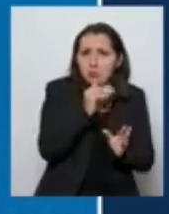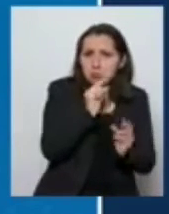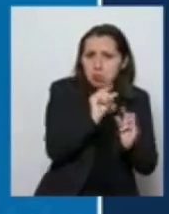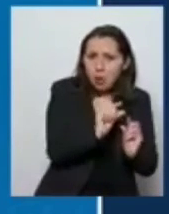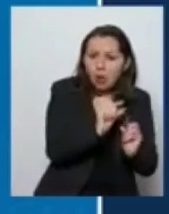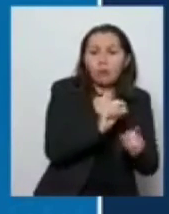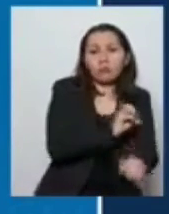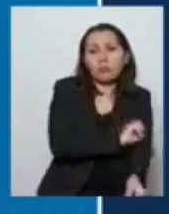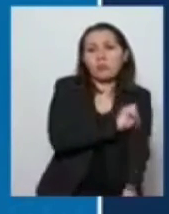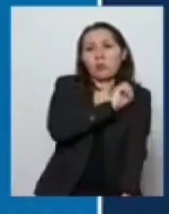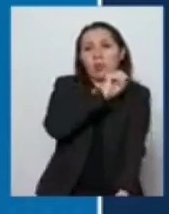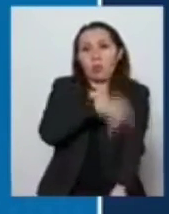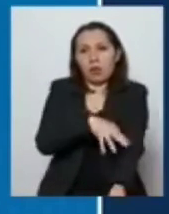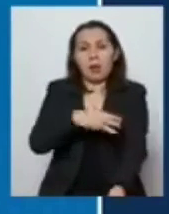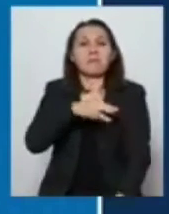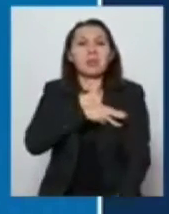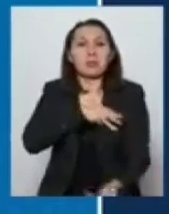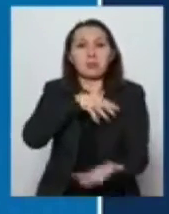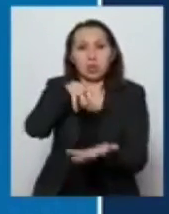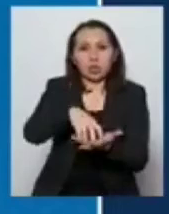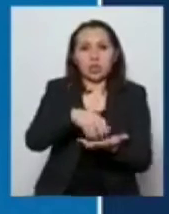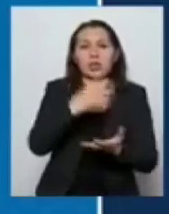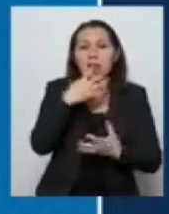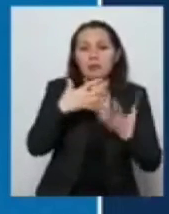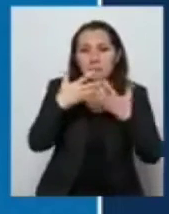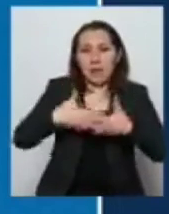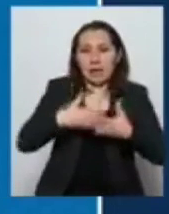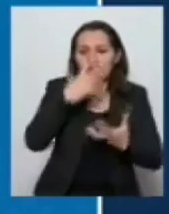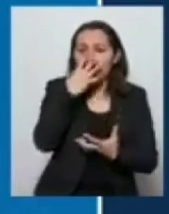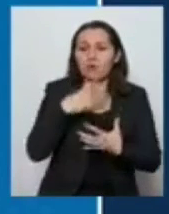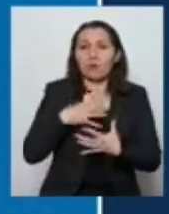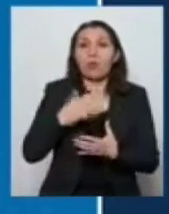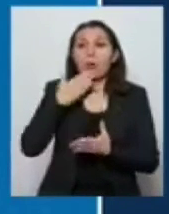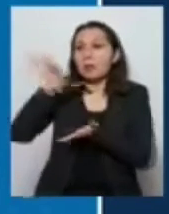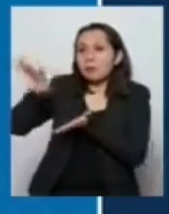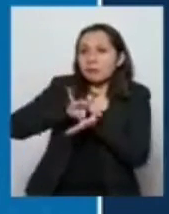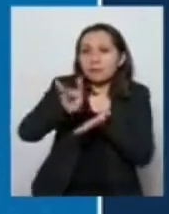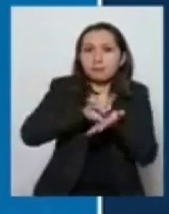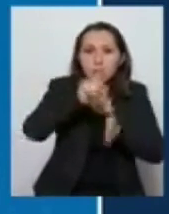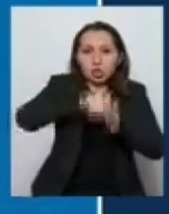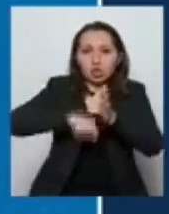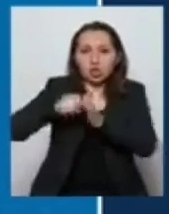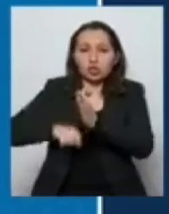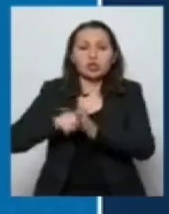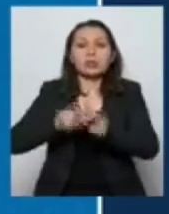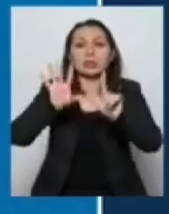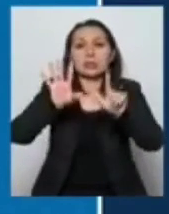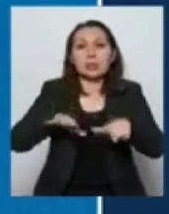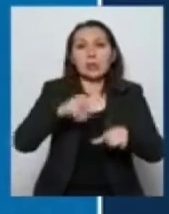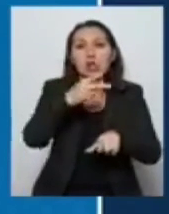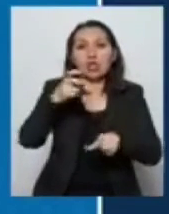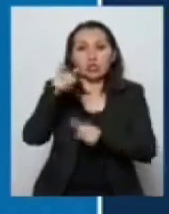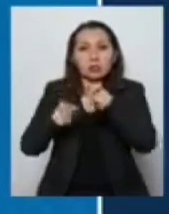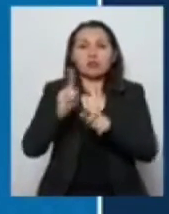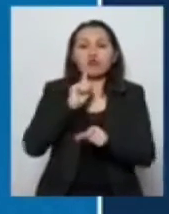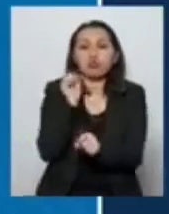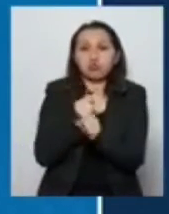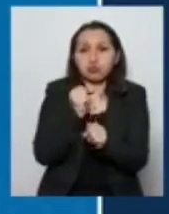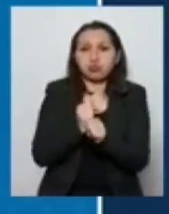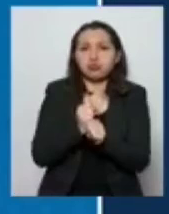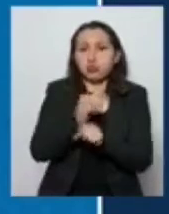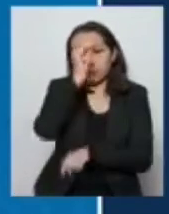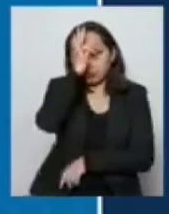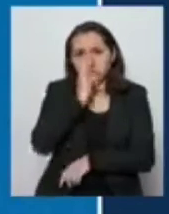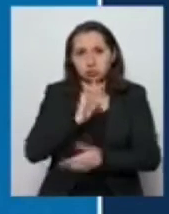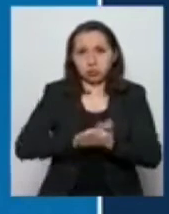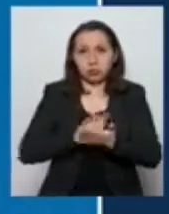casos hacia la región metropolitana. Hemos contratado más personal de salud. Son 7.200 personas que ya se encuentran